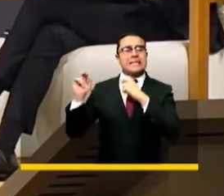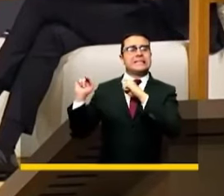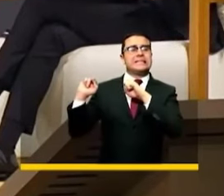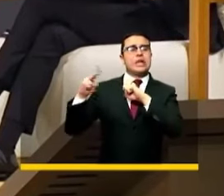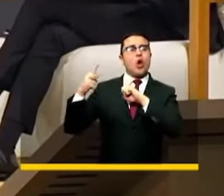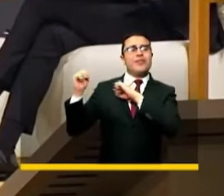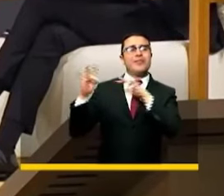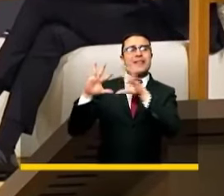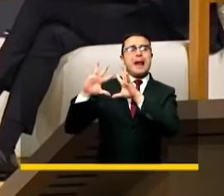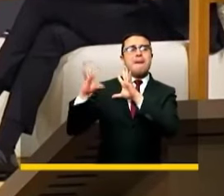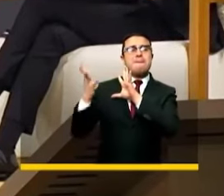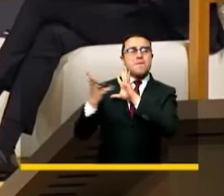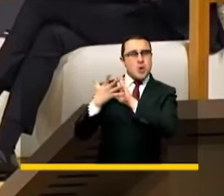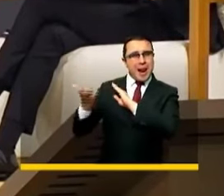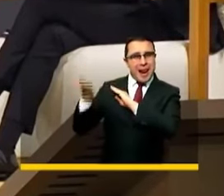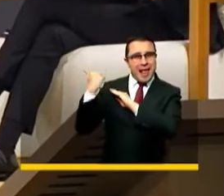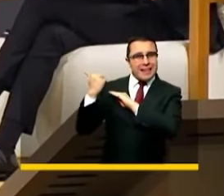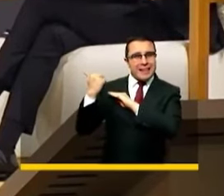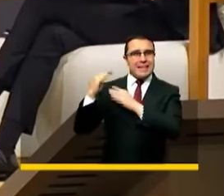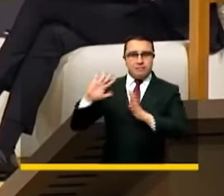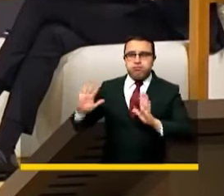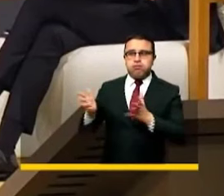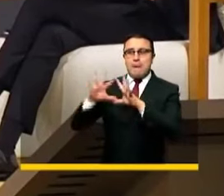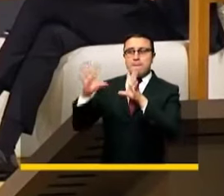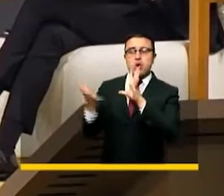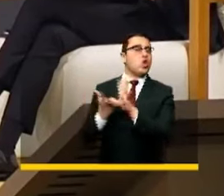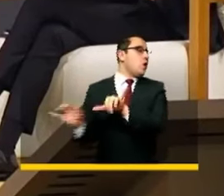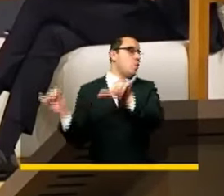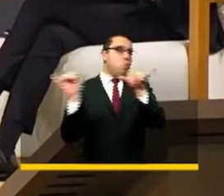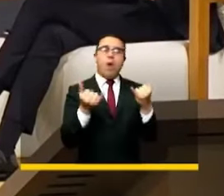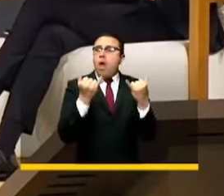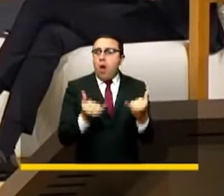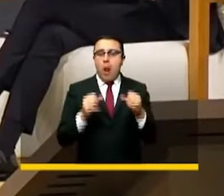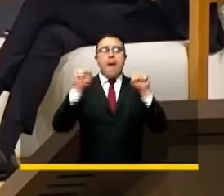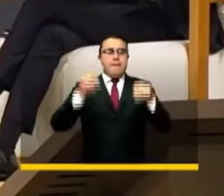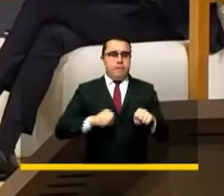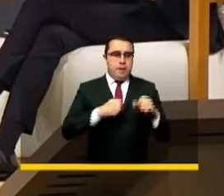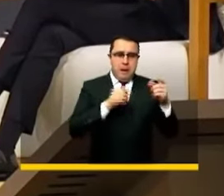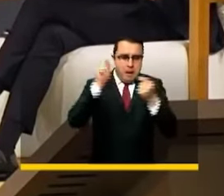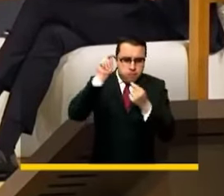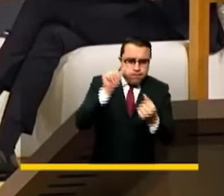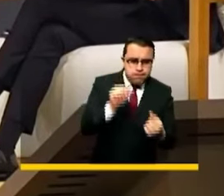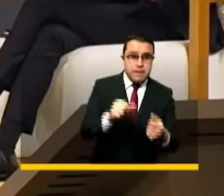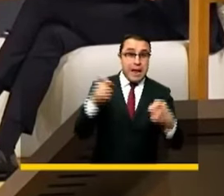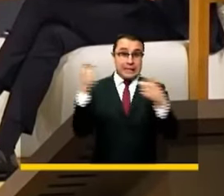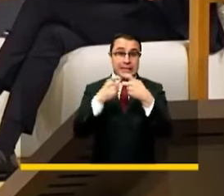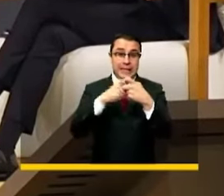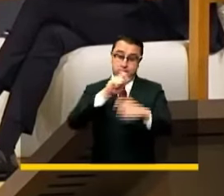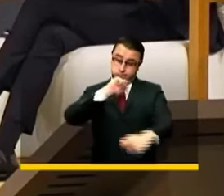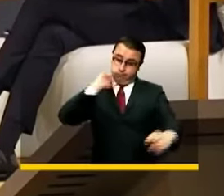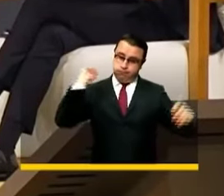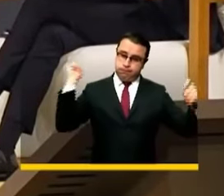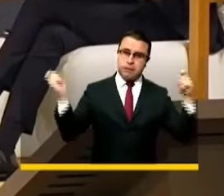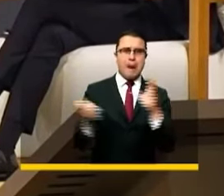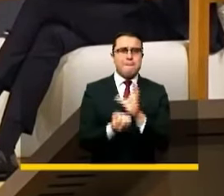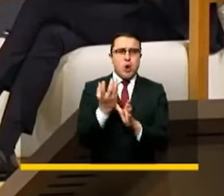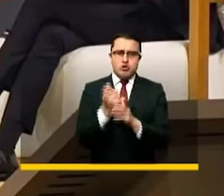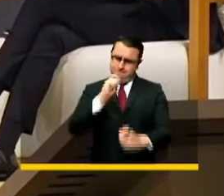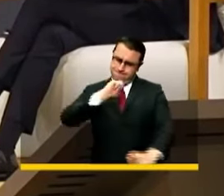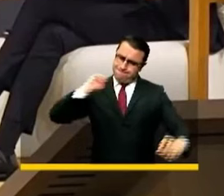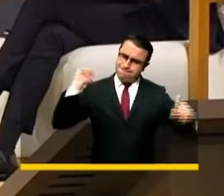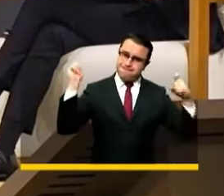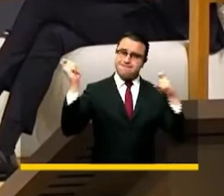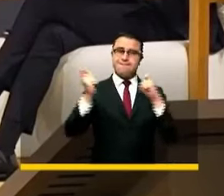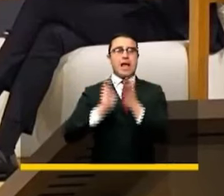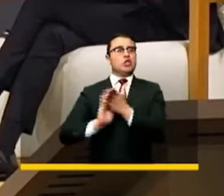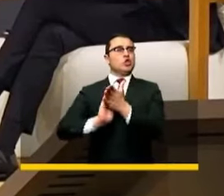en energías limpias, en transición energética y productiva que nos permita solucionar el problema.